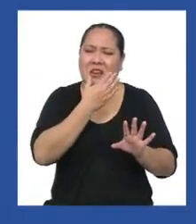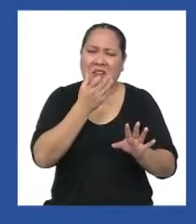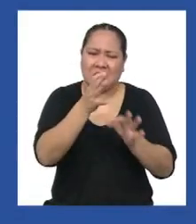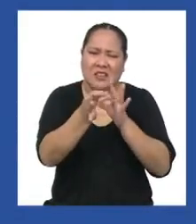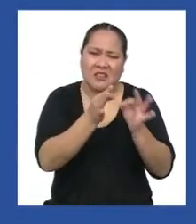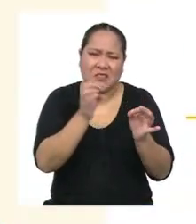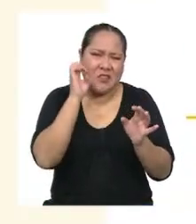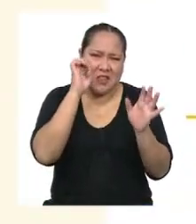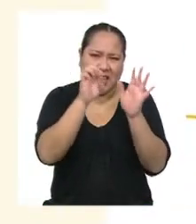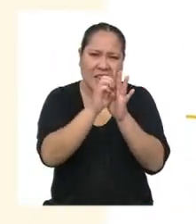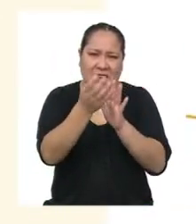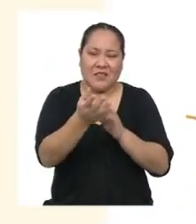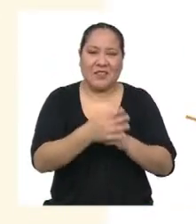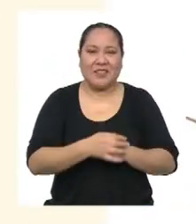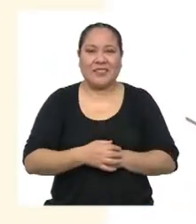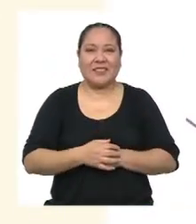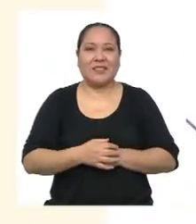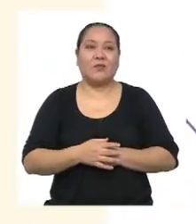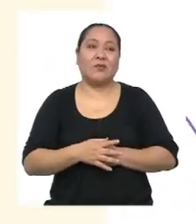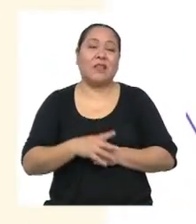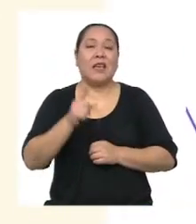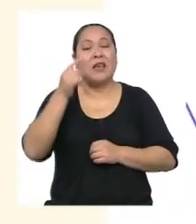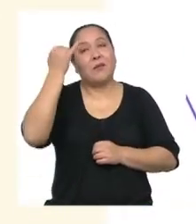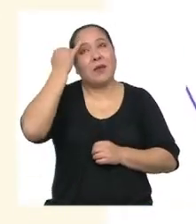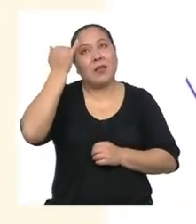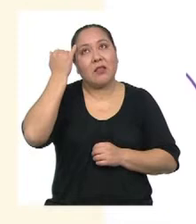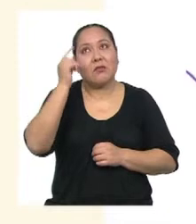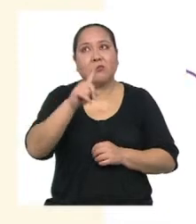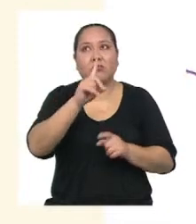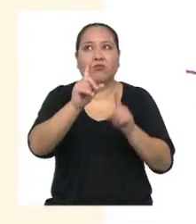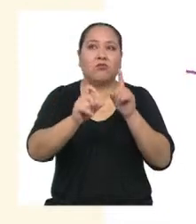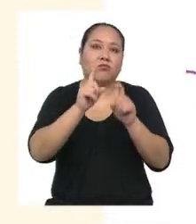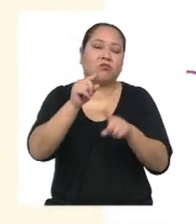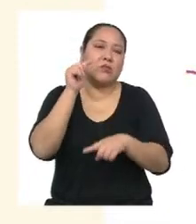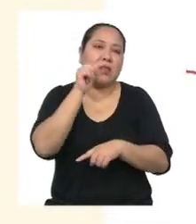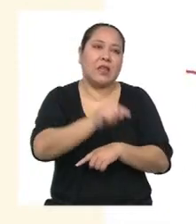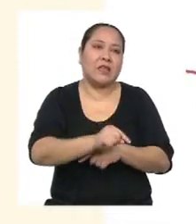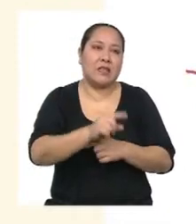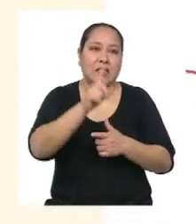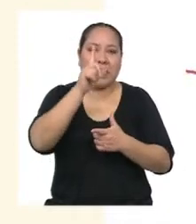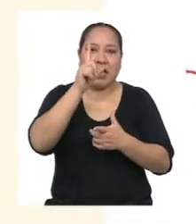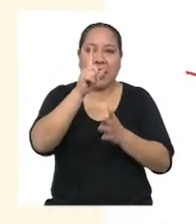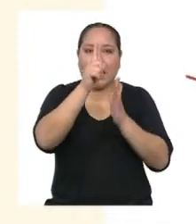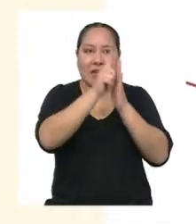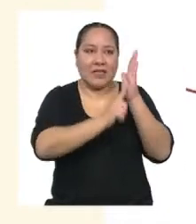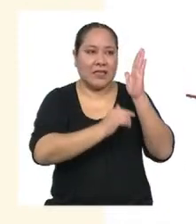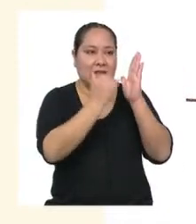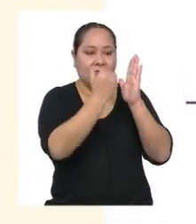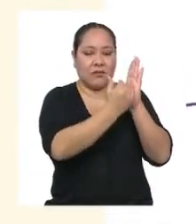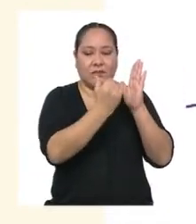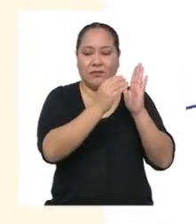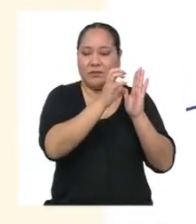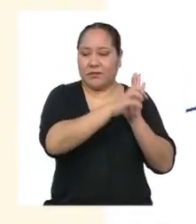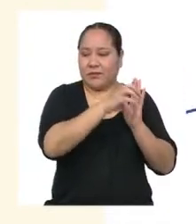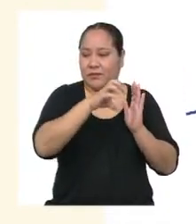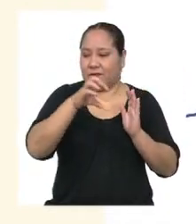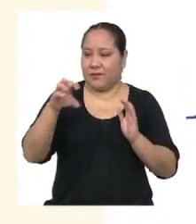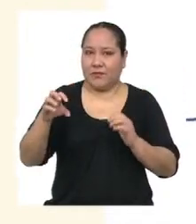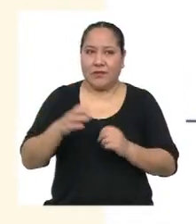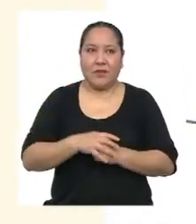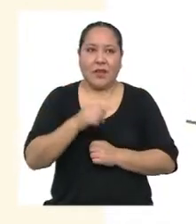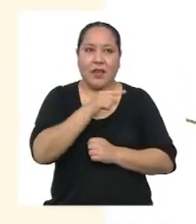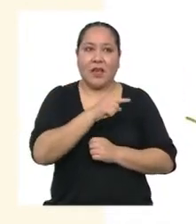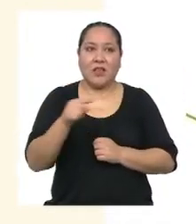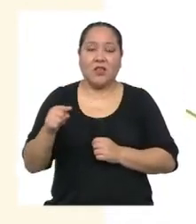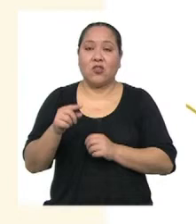ejemplo. Digamos que aplicaste una encuesta y este es el listado de edades que obtuviste. Como vemos, son datos